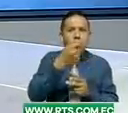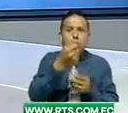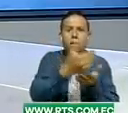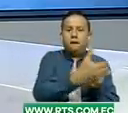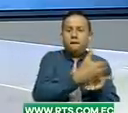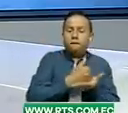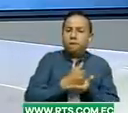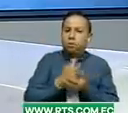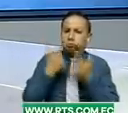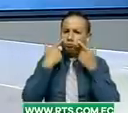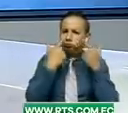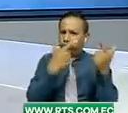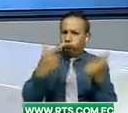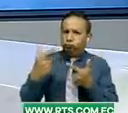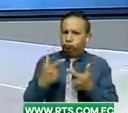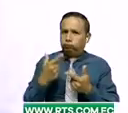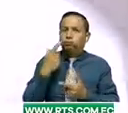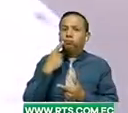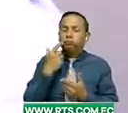préstamos.